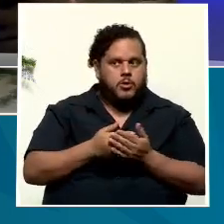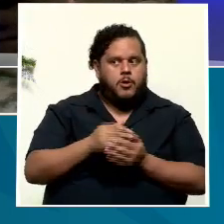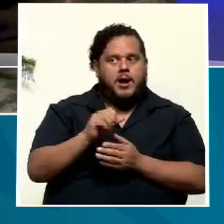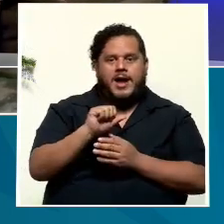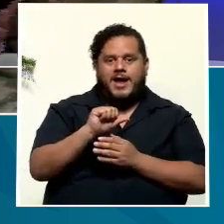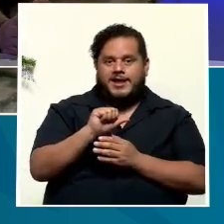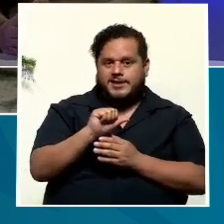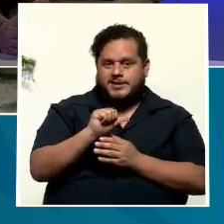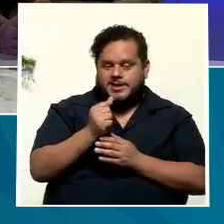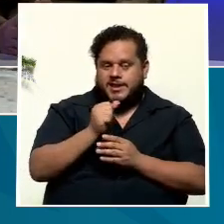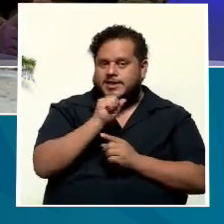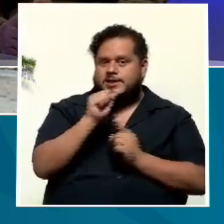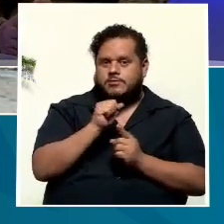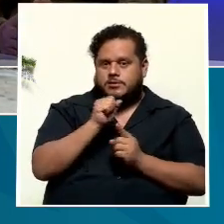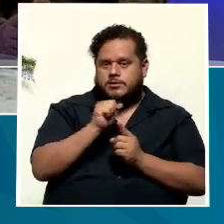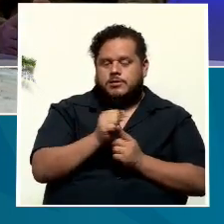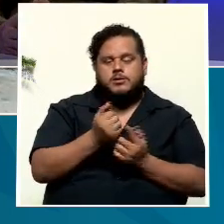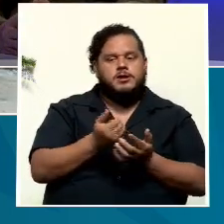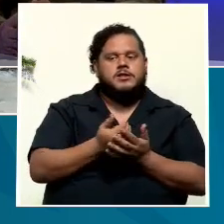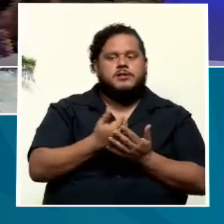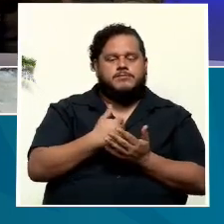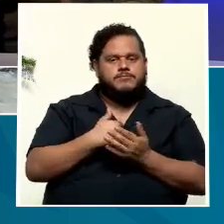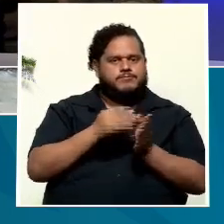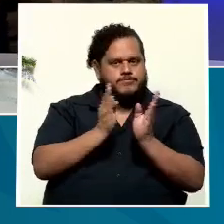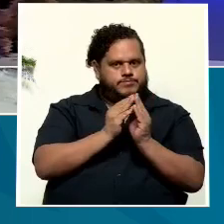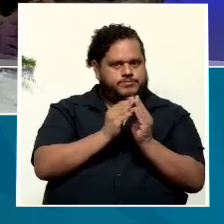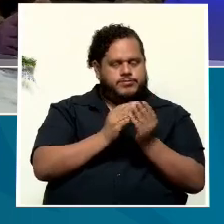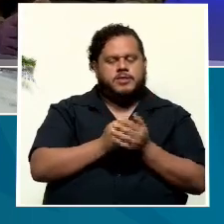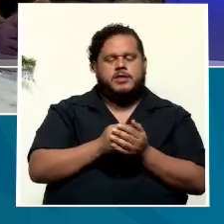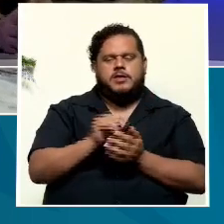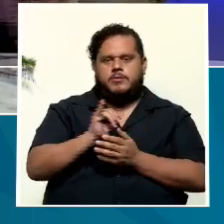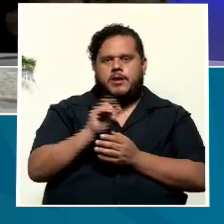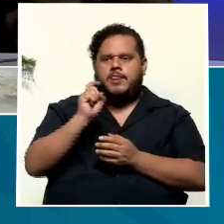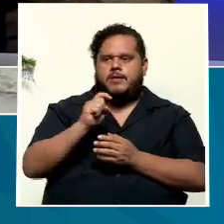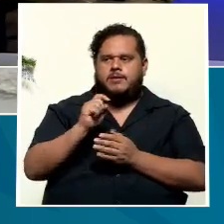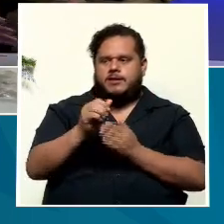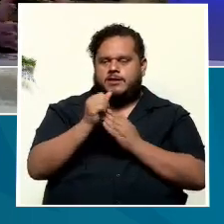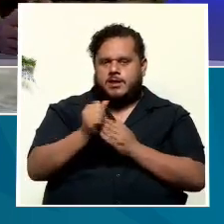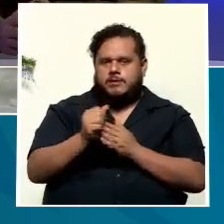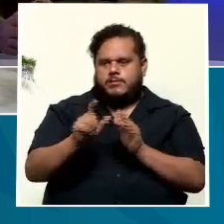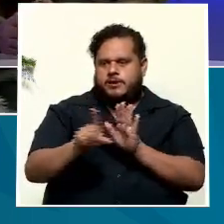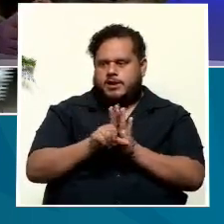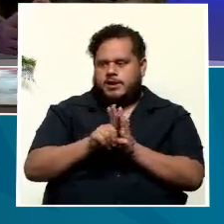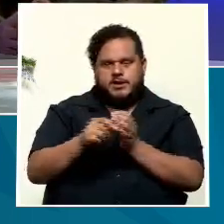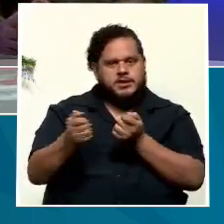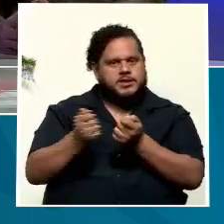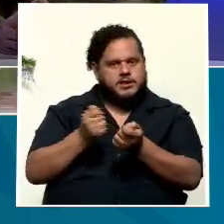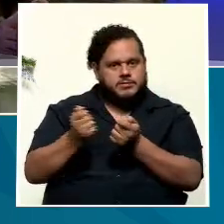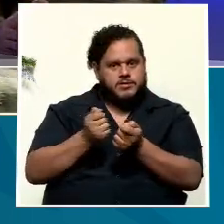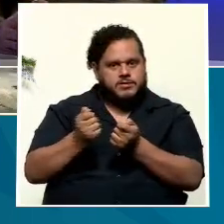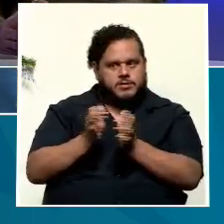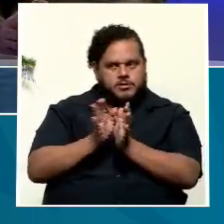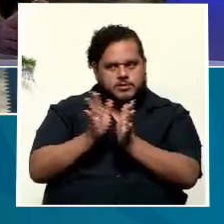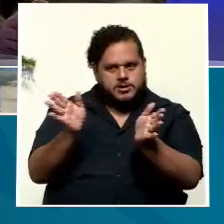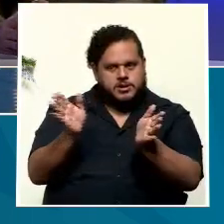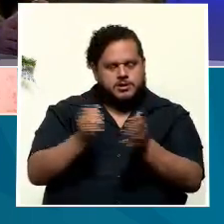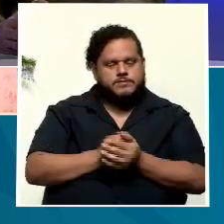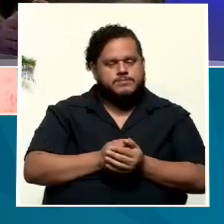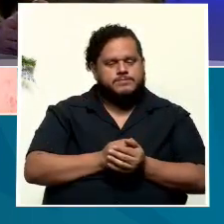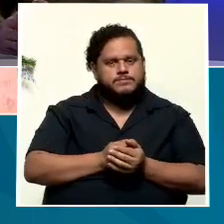generales, ¿verdad?, que tiene la comisión, además tiene que estar regida por las leyes de administración general,